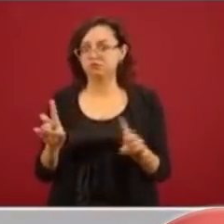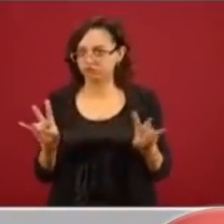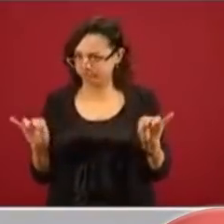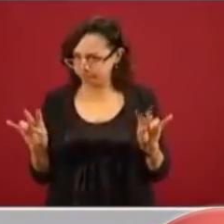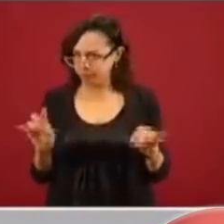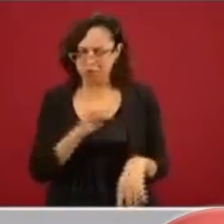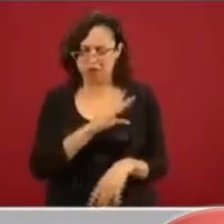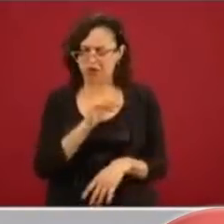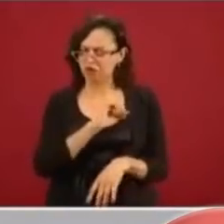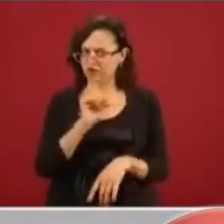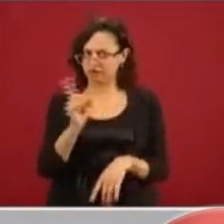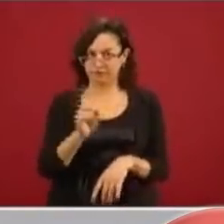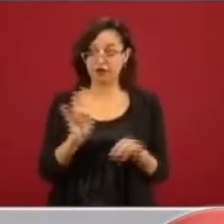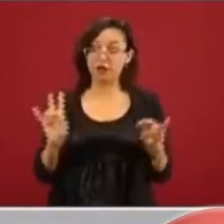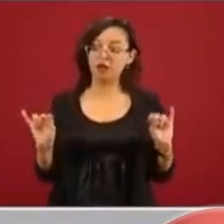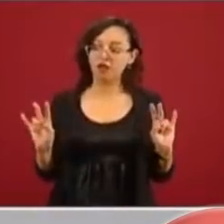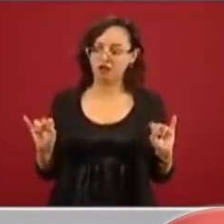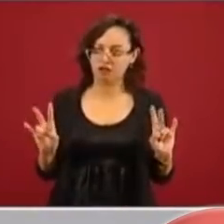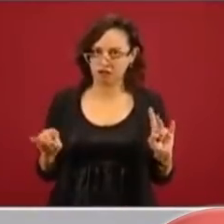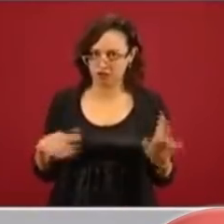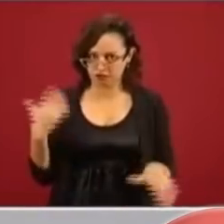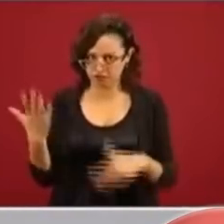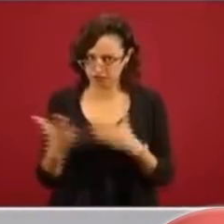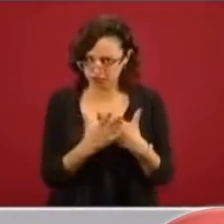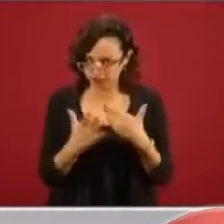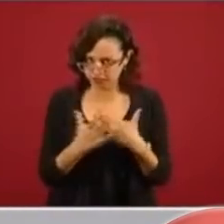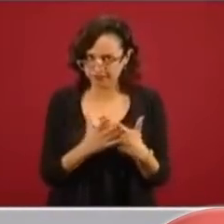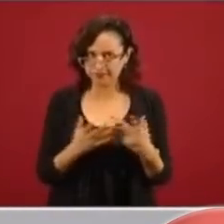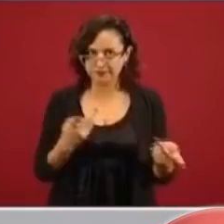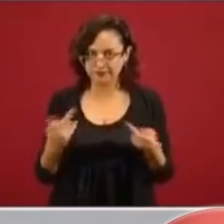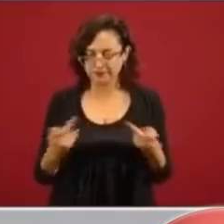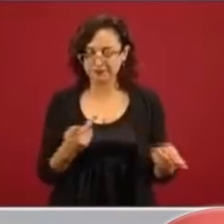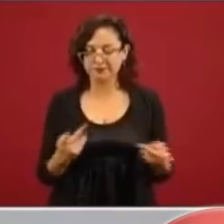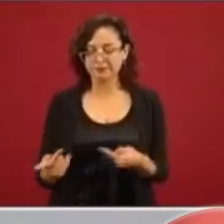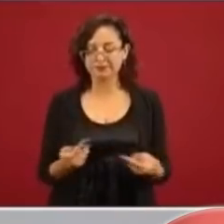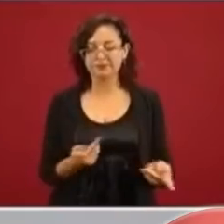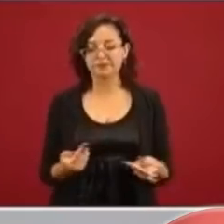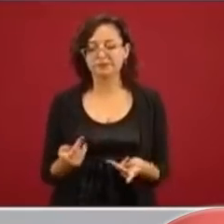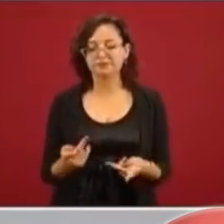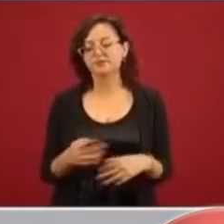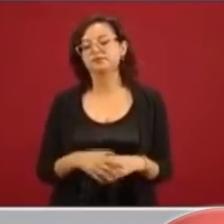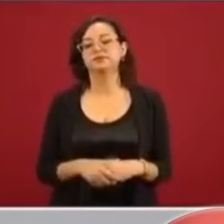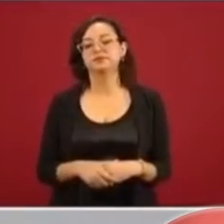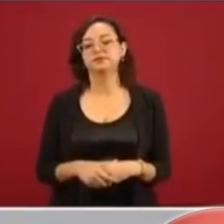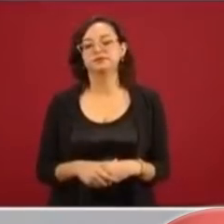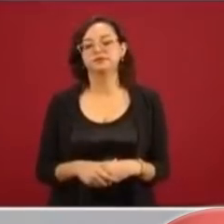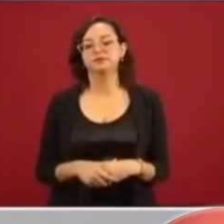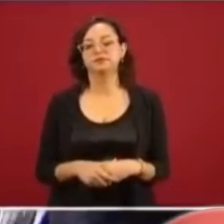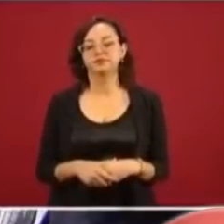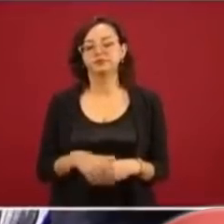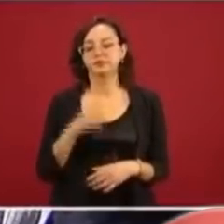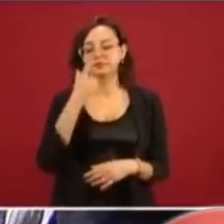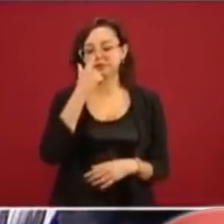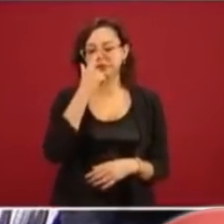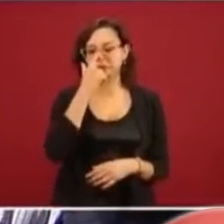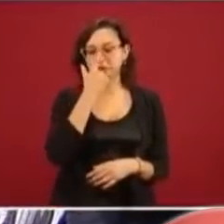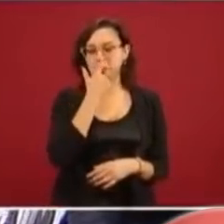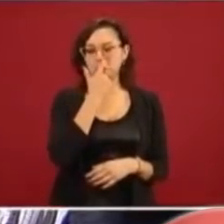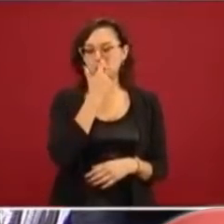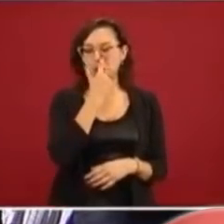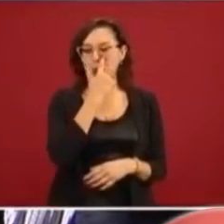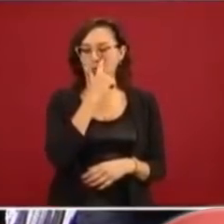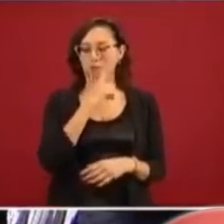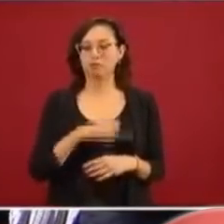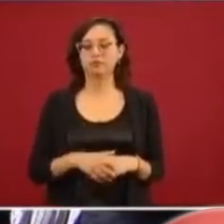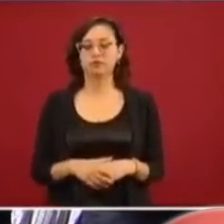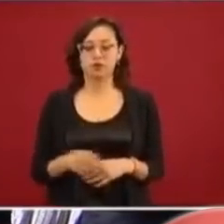alerta. Todo esto en sí nos lleva a contestar, uno, en este momento, de acuerdo a lo